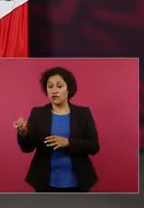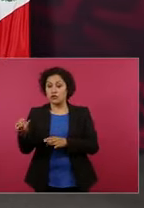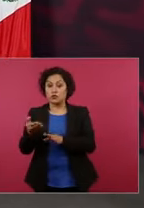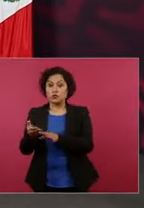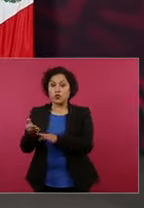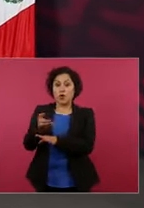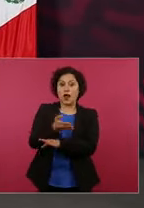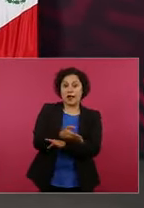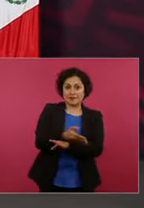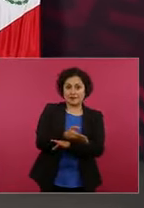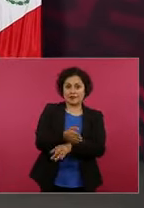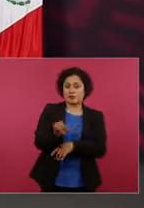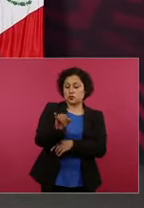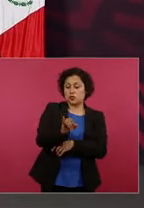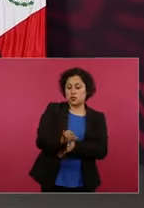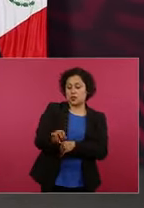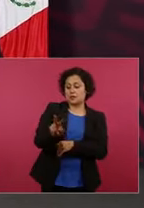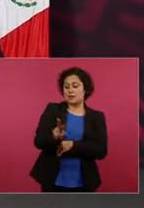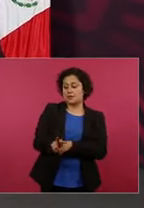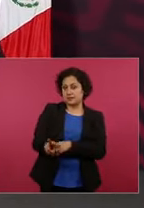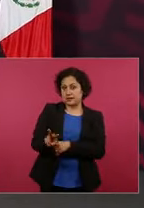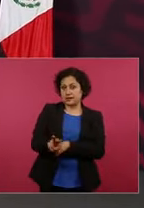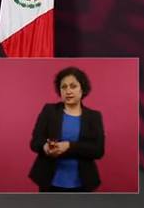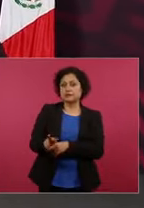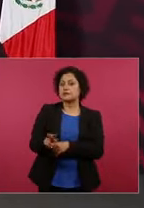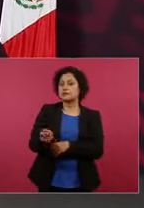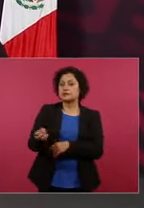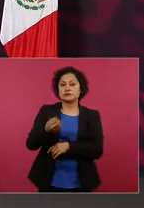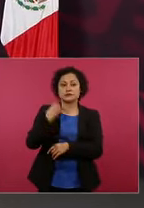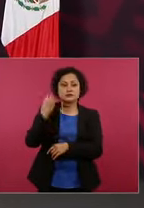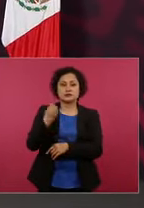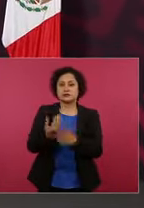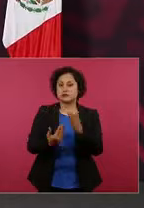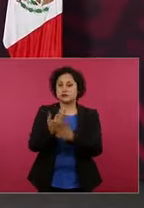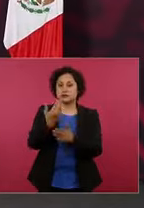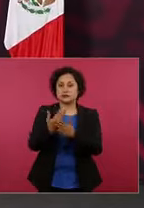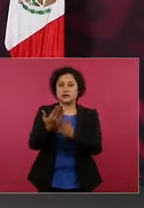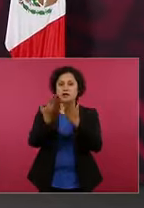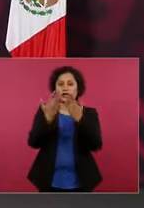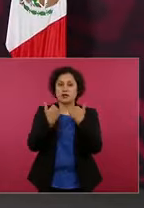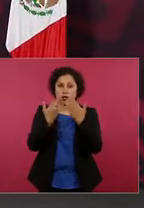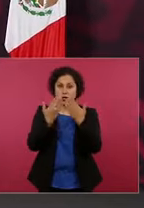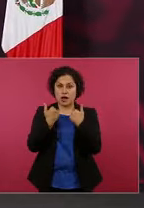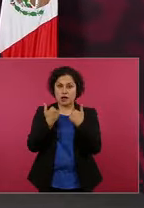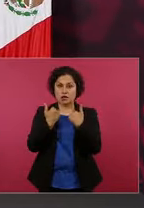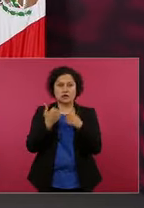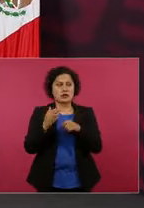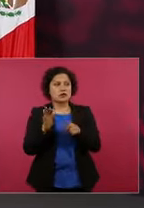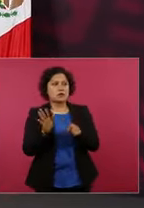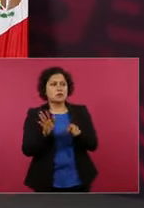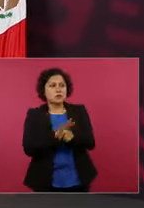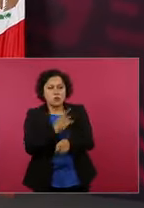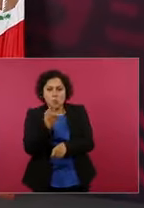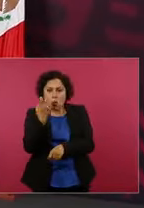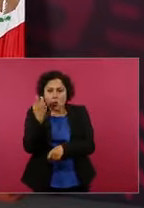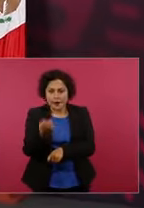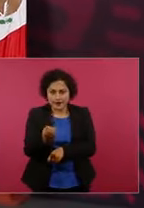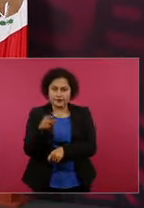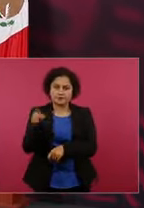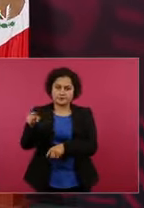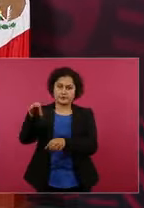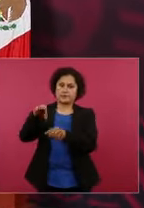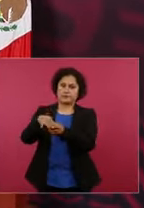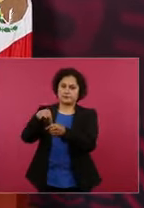tener mañanera. Por eso. Sí. O sea, no habría problema, pero